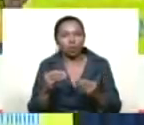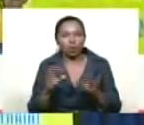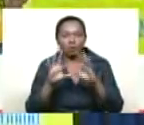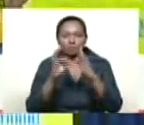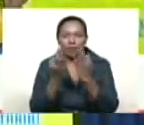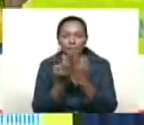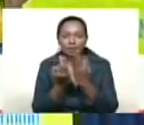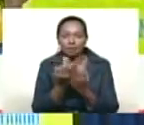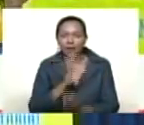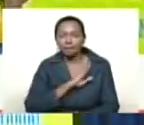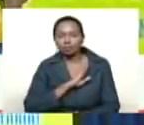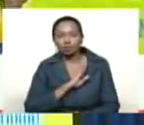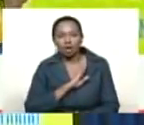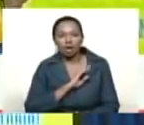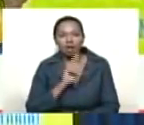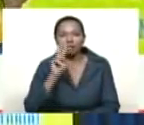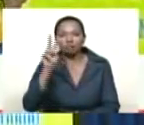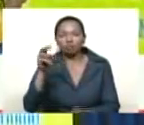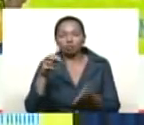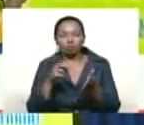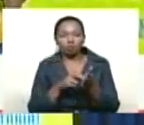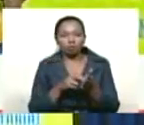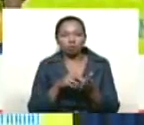familiar, personal, 2053.